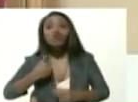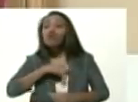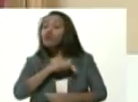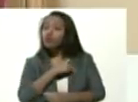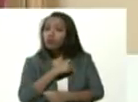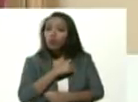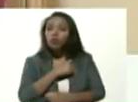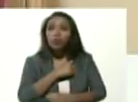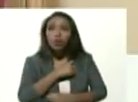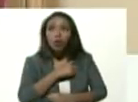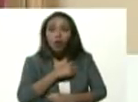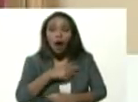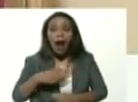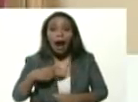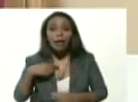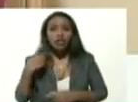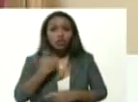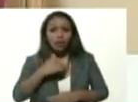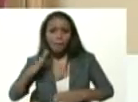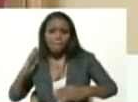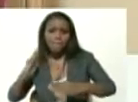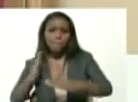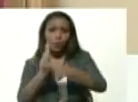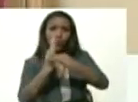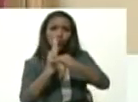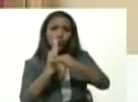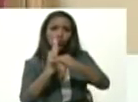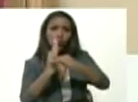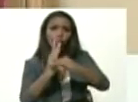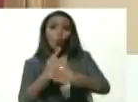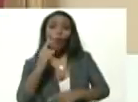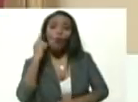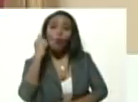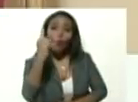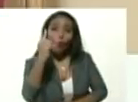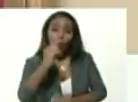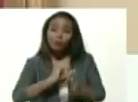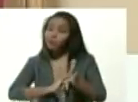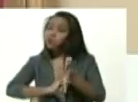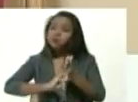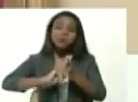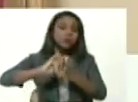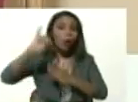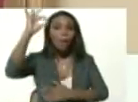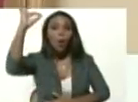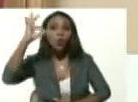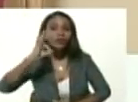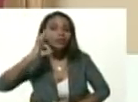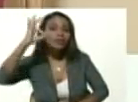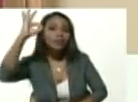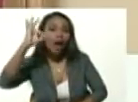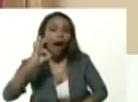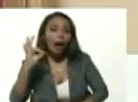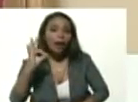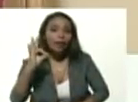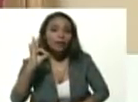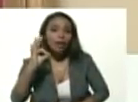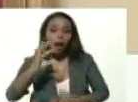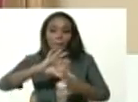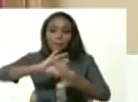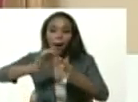nosotros hemos cortado en un altísimo porcentaje la cadena